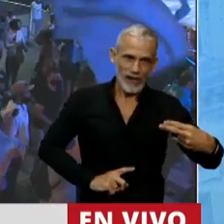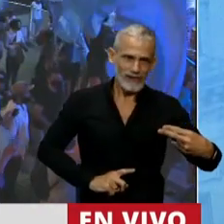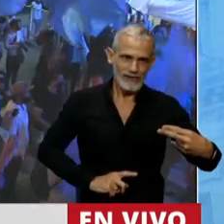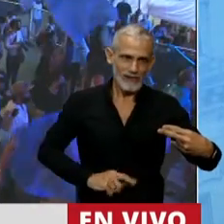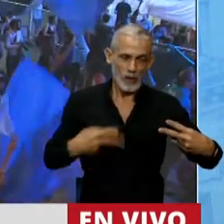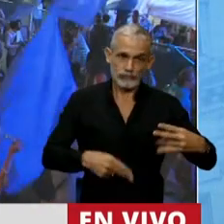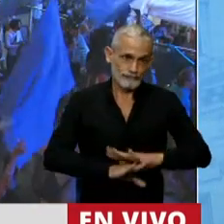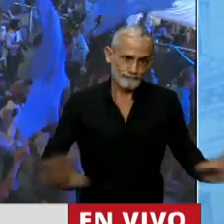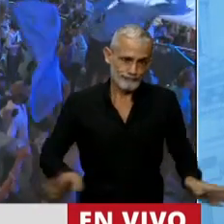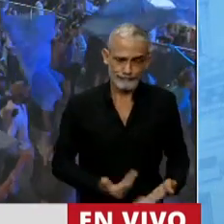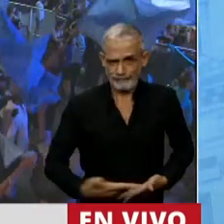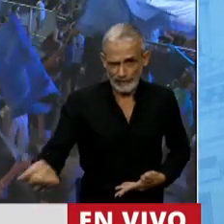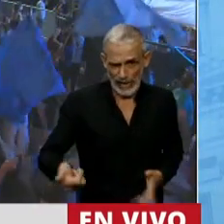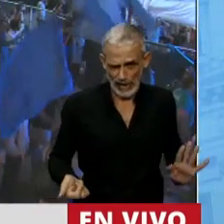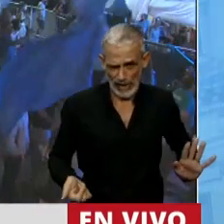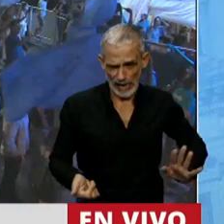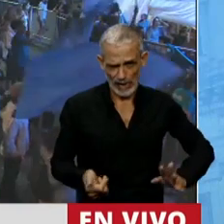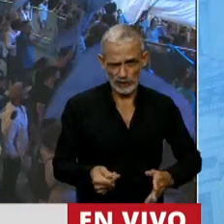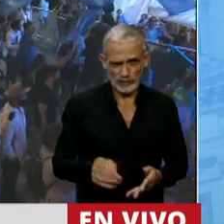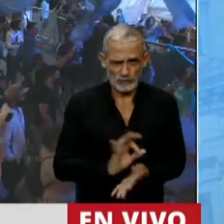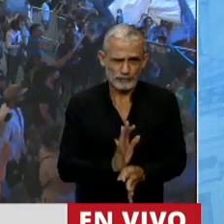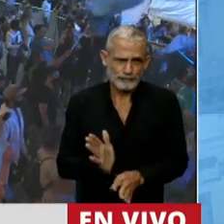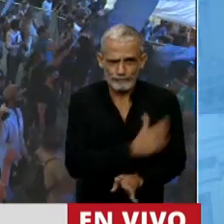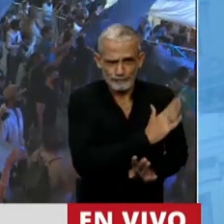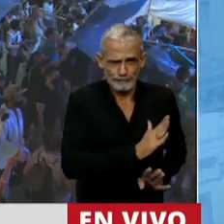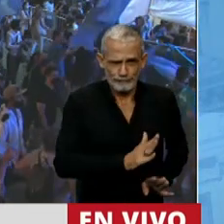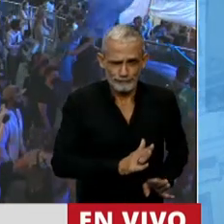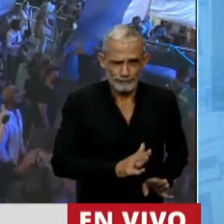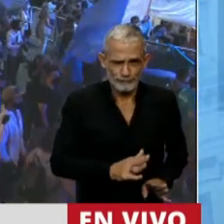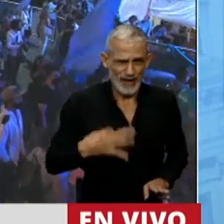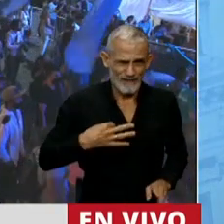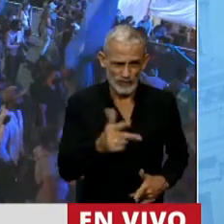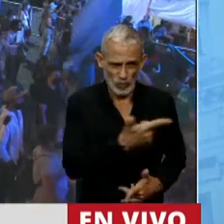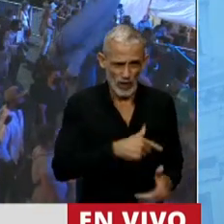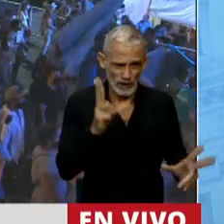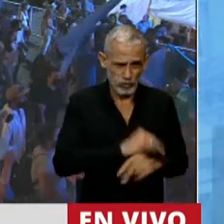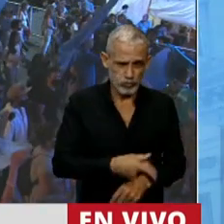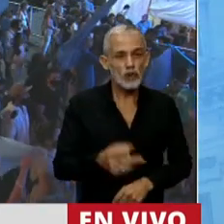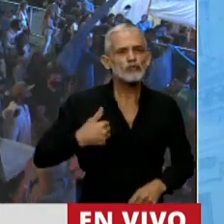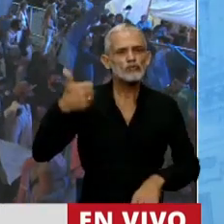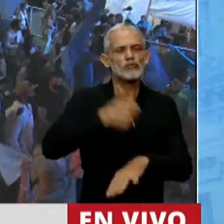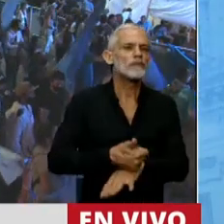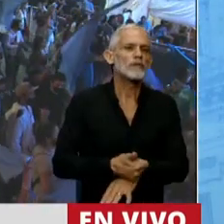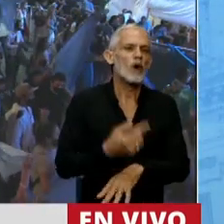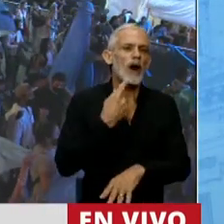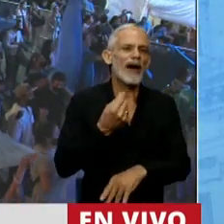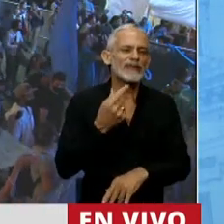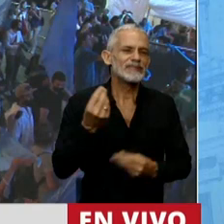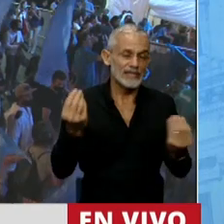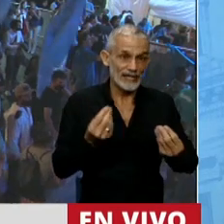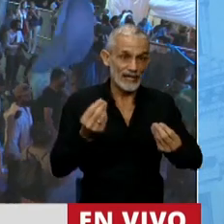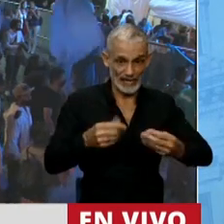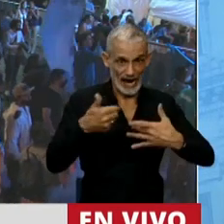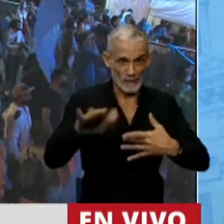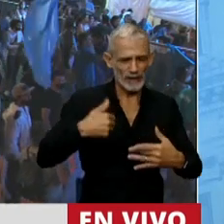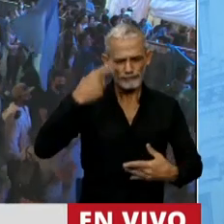interrumpe, acá se quita, acá se elimina. Por eso, presidente, simplemente vengo a decirle que a